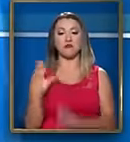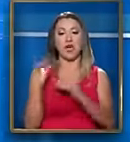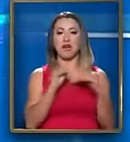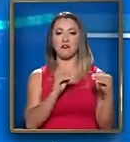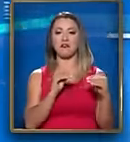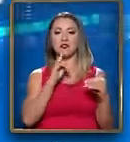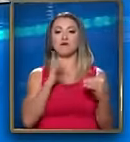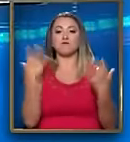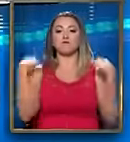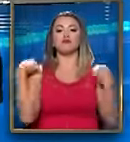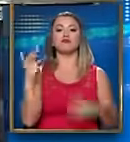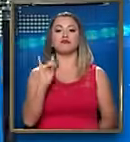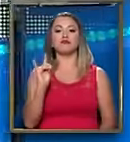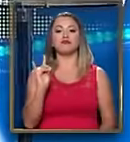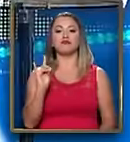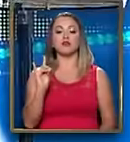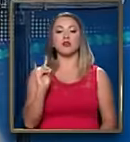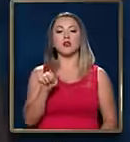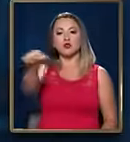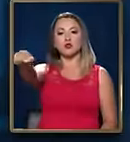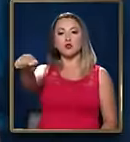el encargado del supertanker.